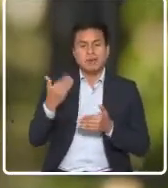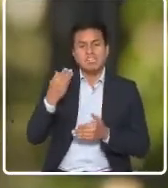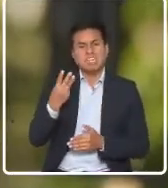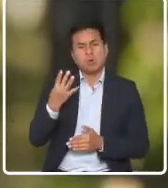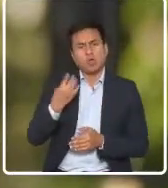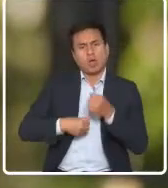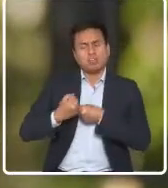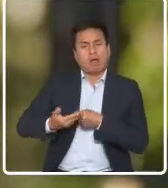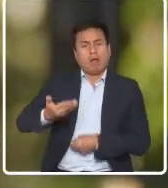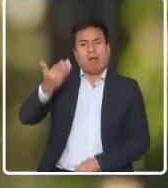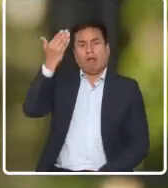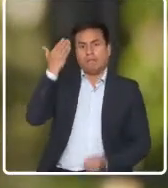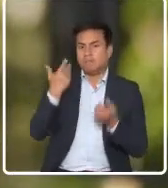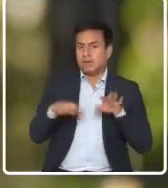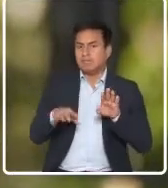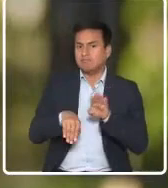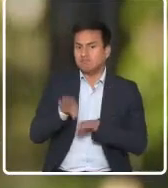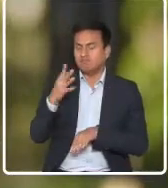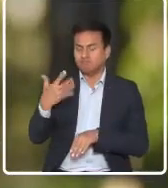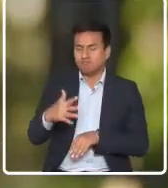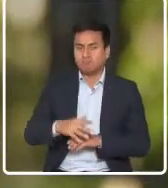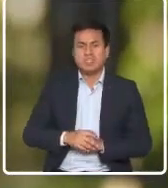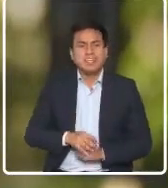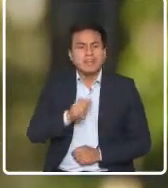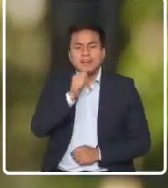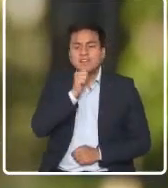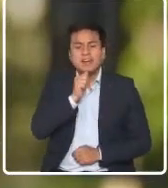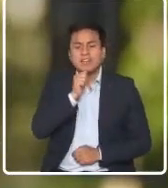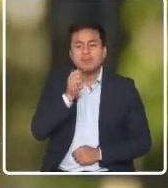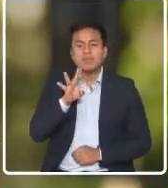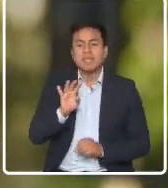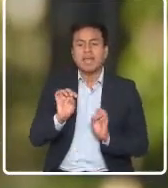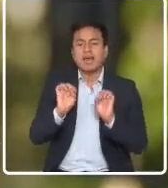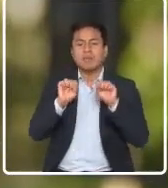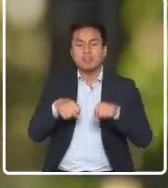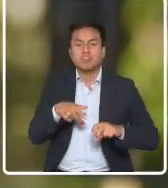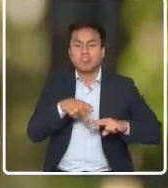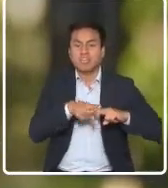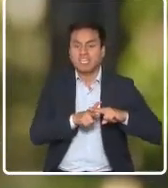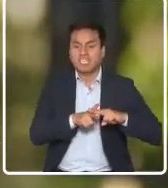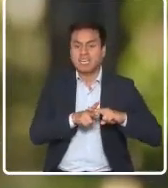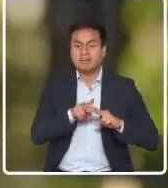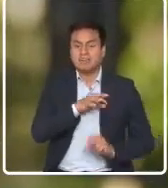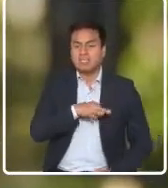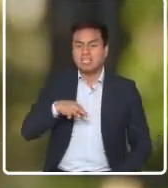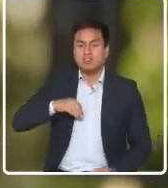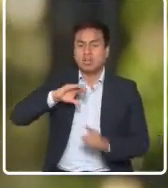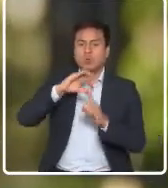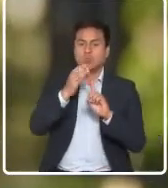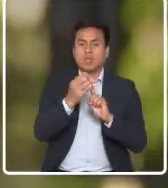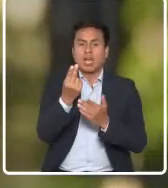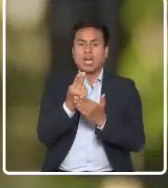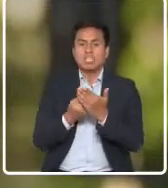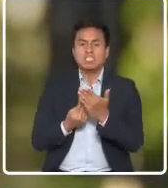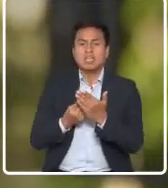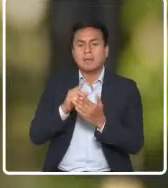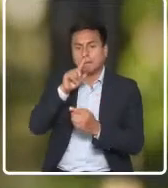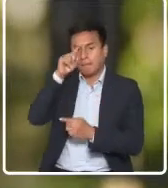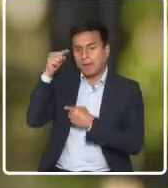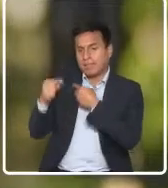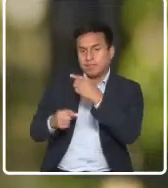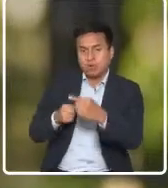de 3 o 4 años. Solo falta la aprobación técnica por parte del Ministerio de las Culturas, las Artes y el